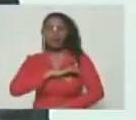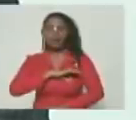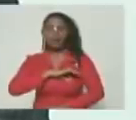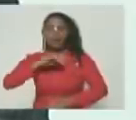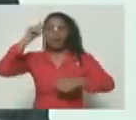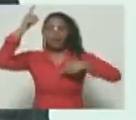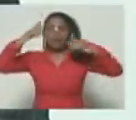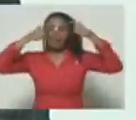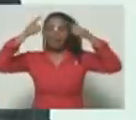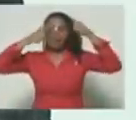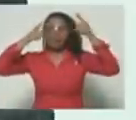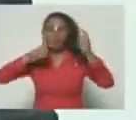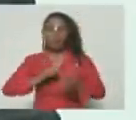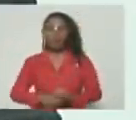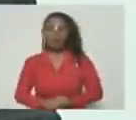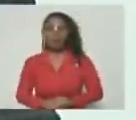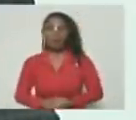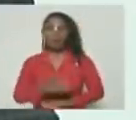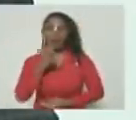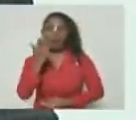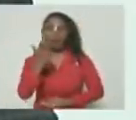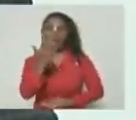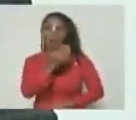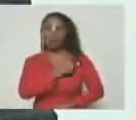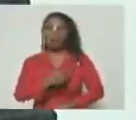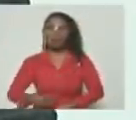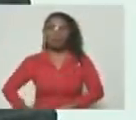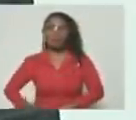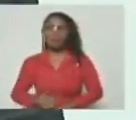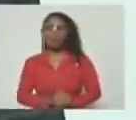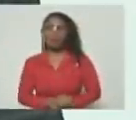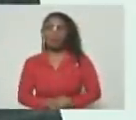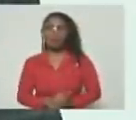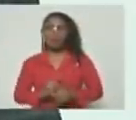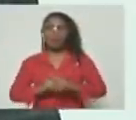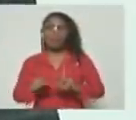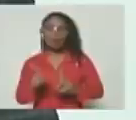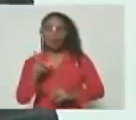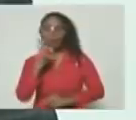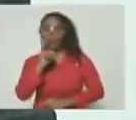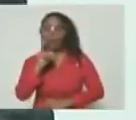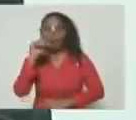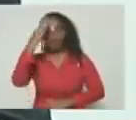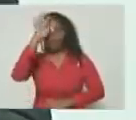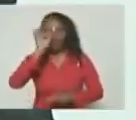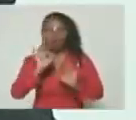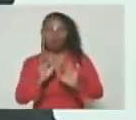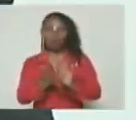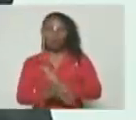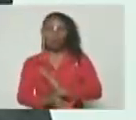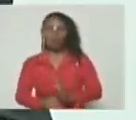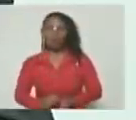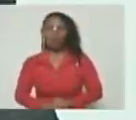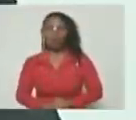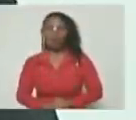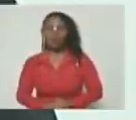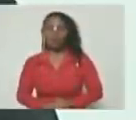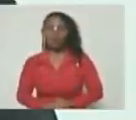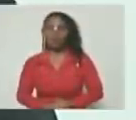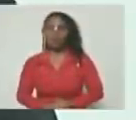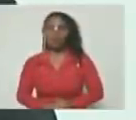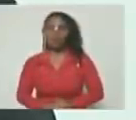Frías y usted, presidente. Pero no hay duda que todo este